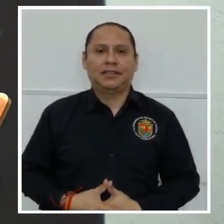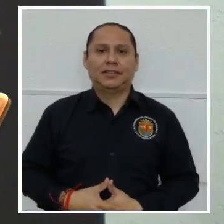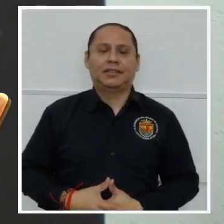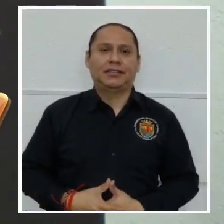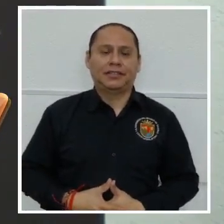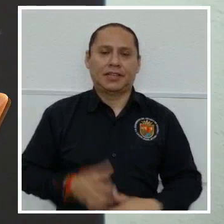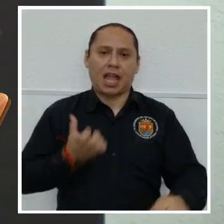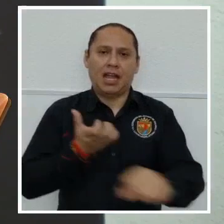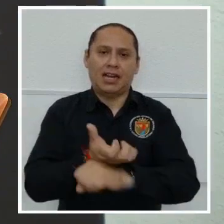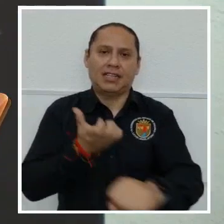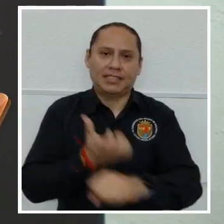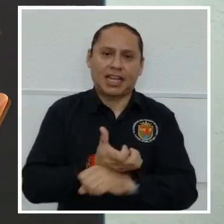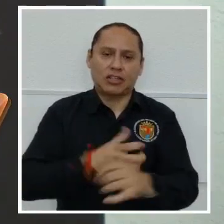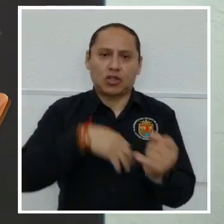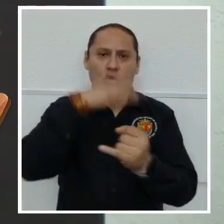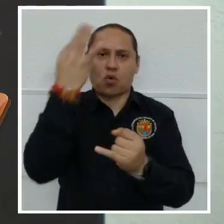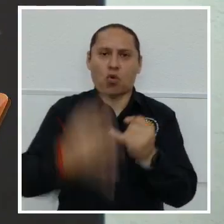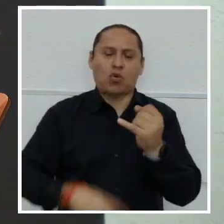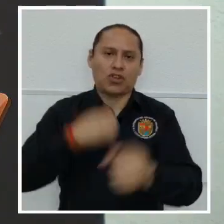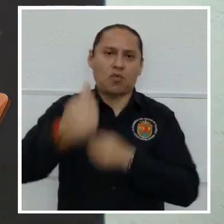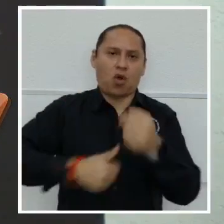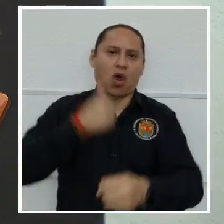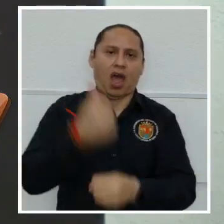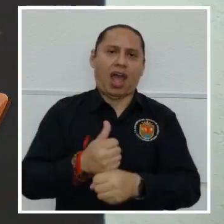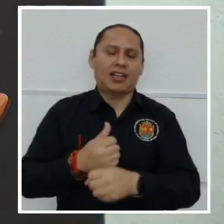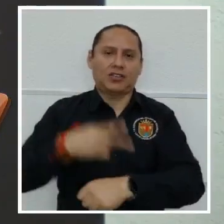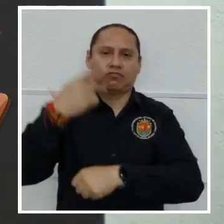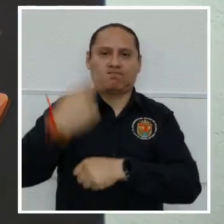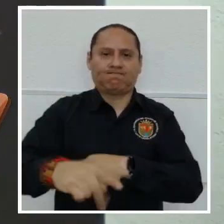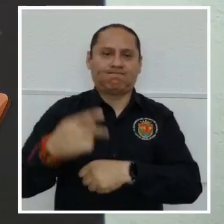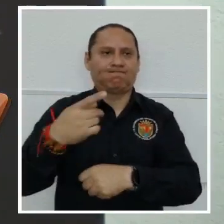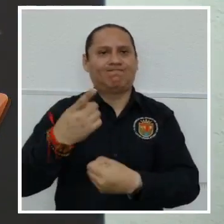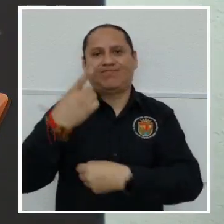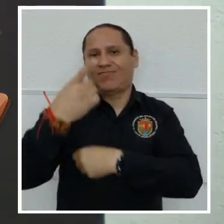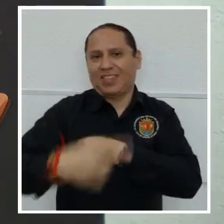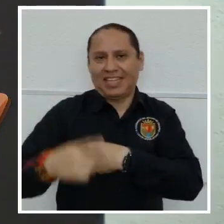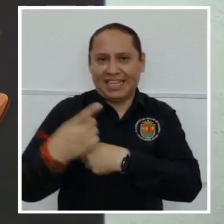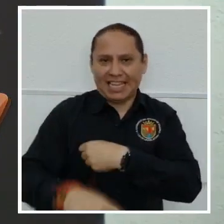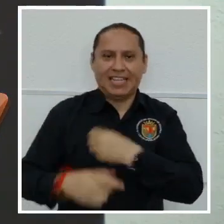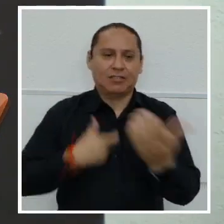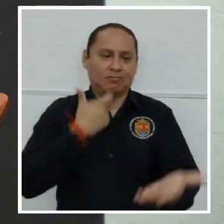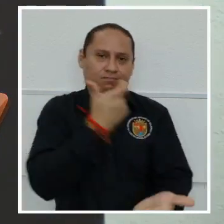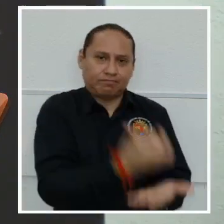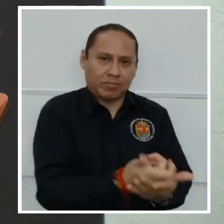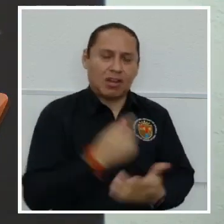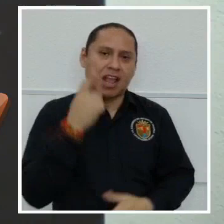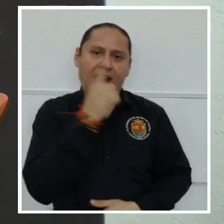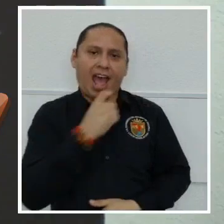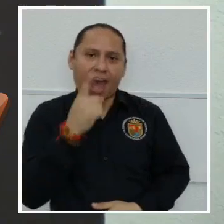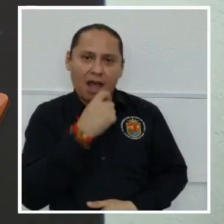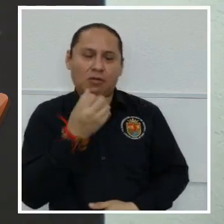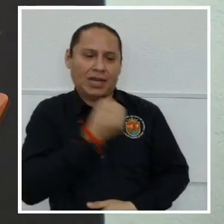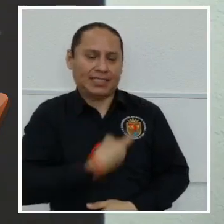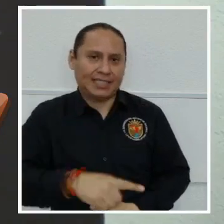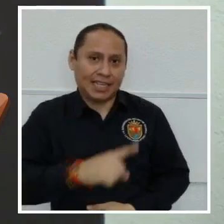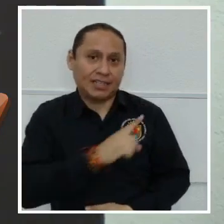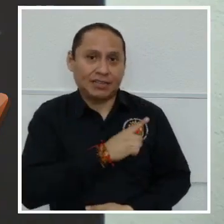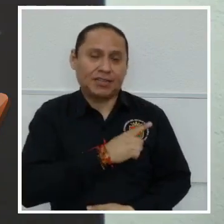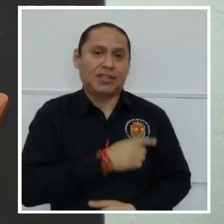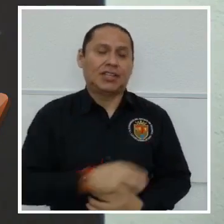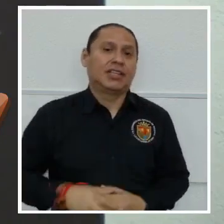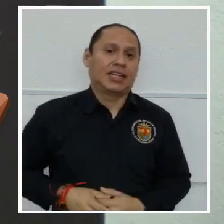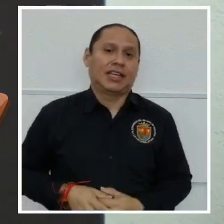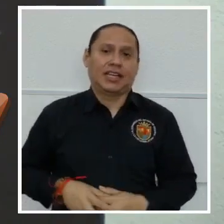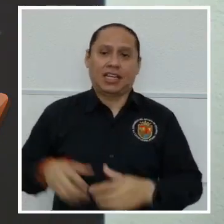estado ha sido en los últimos años de los más afectados en el presupuesto Federal en inversiones para agua potable y saneamiento en el